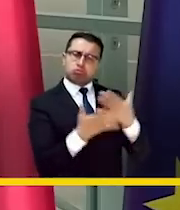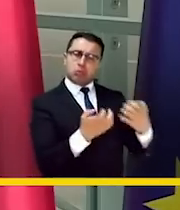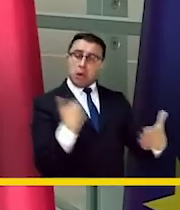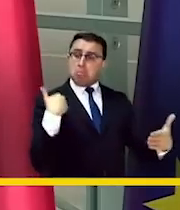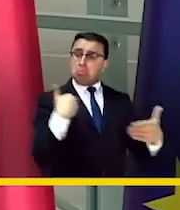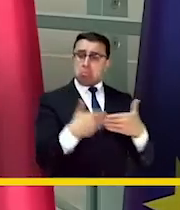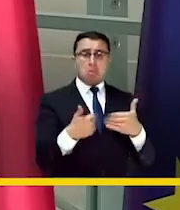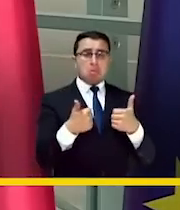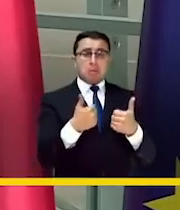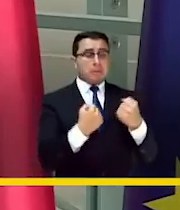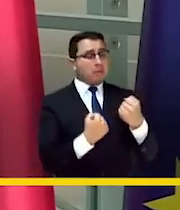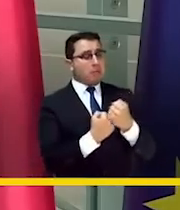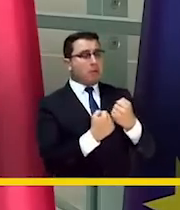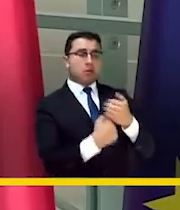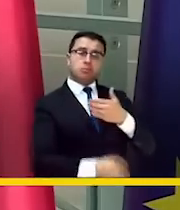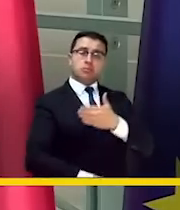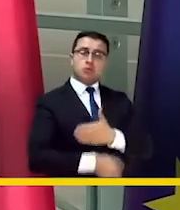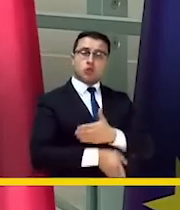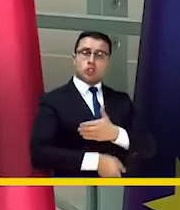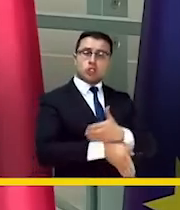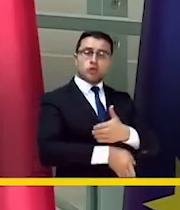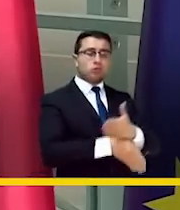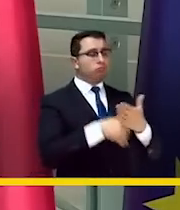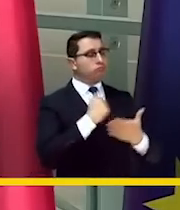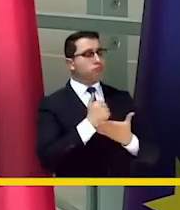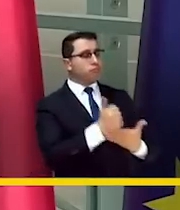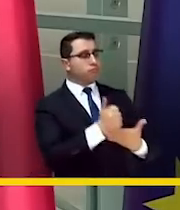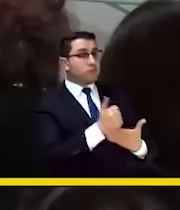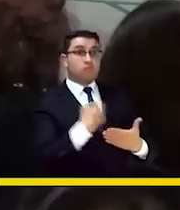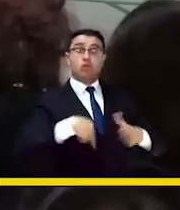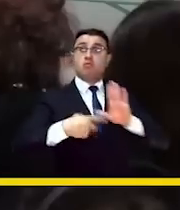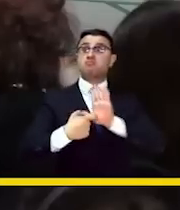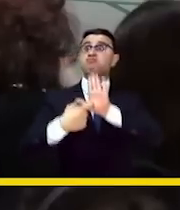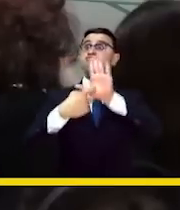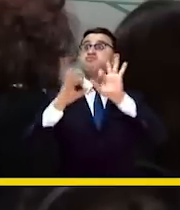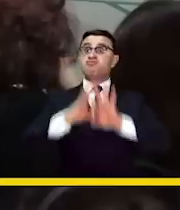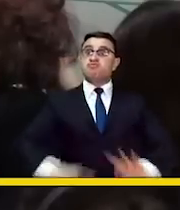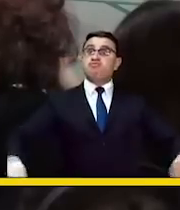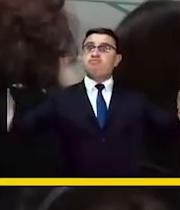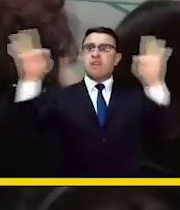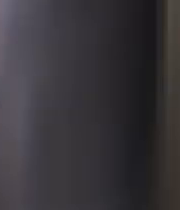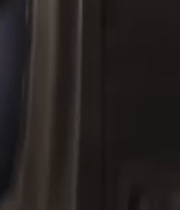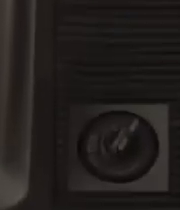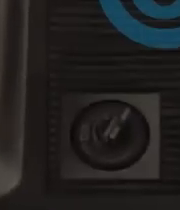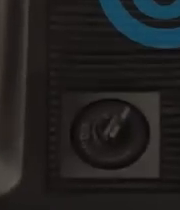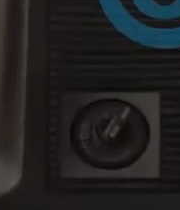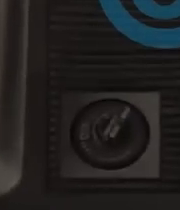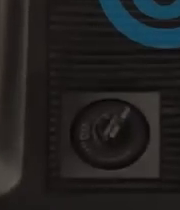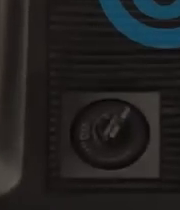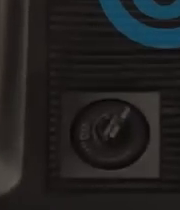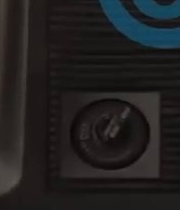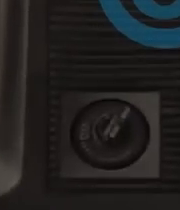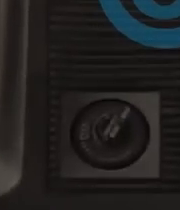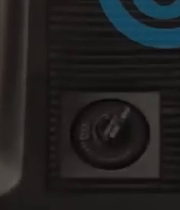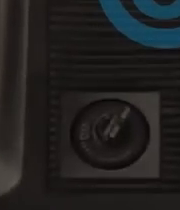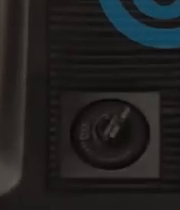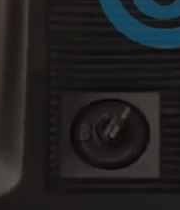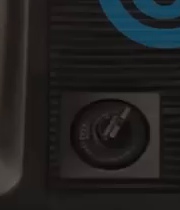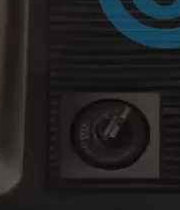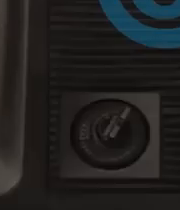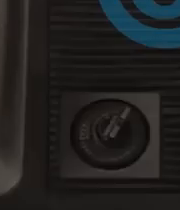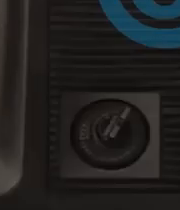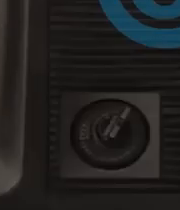ahora, sin tener una visibilidad muy importante. Si te gusta nuestro contenido y no